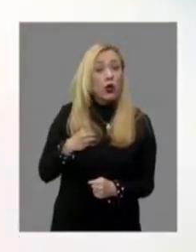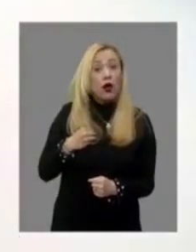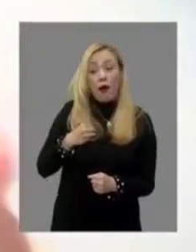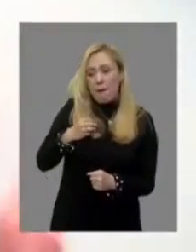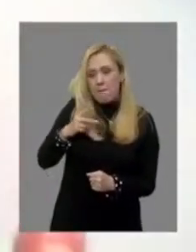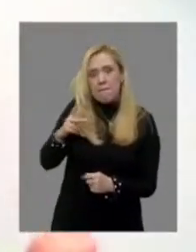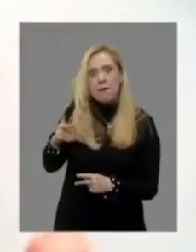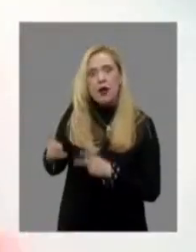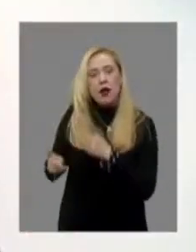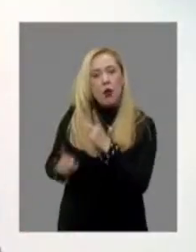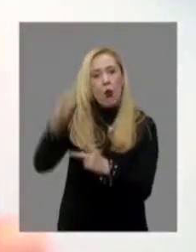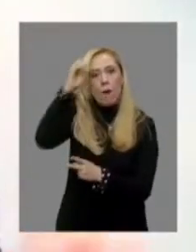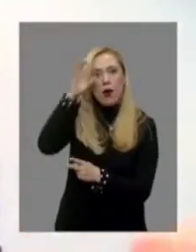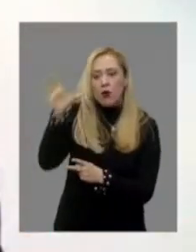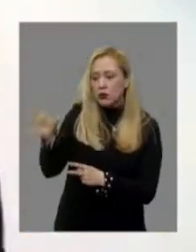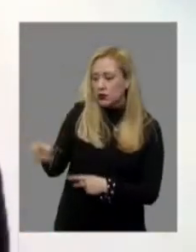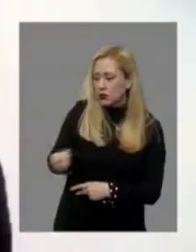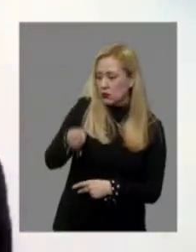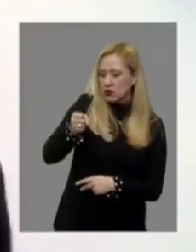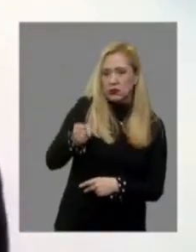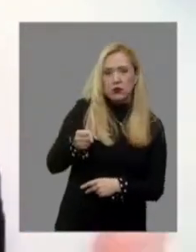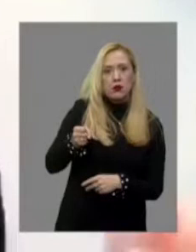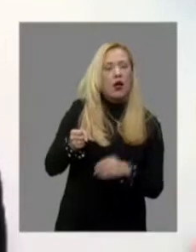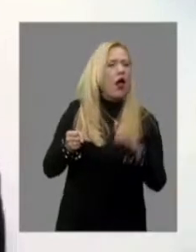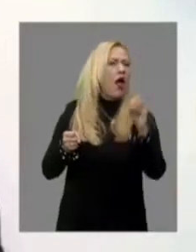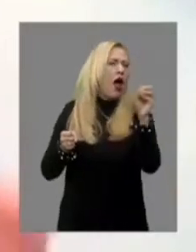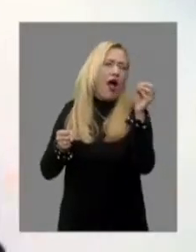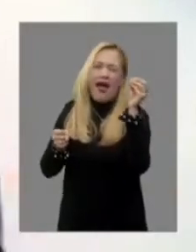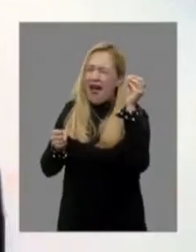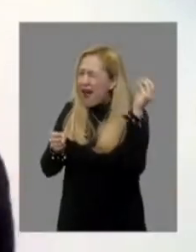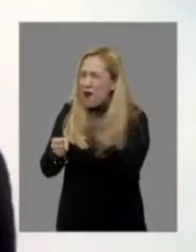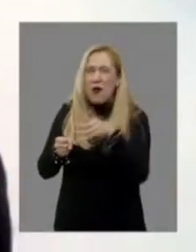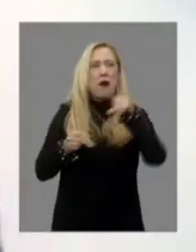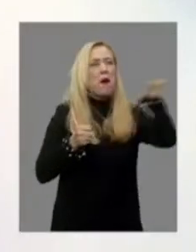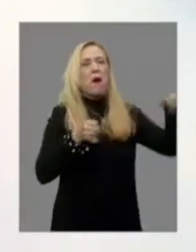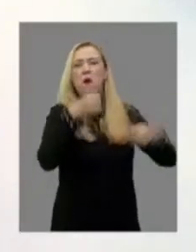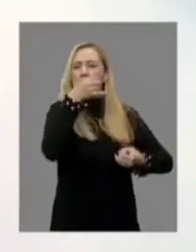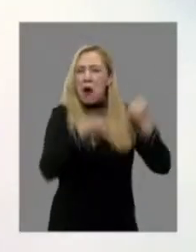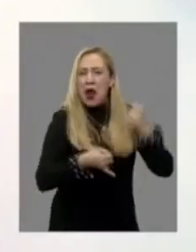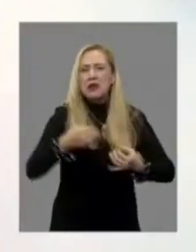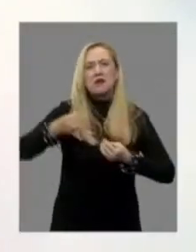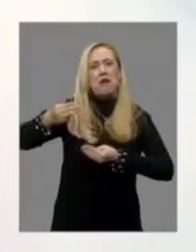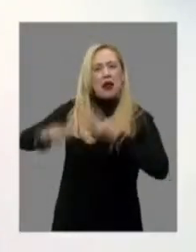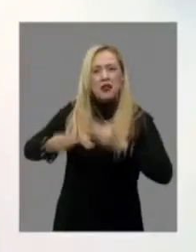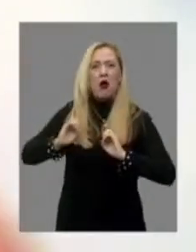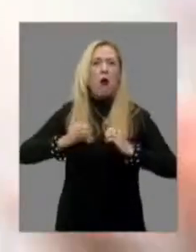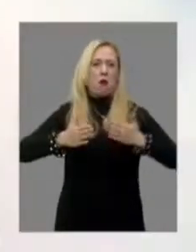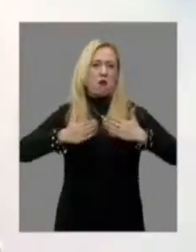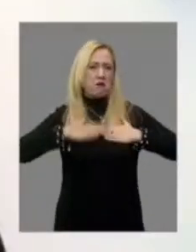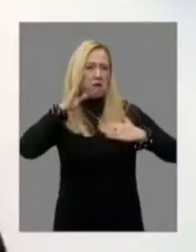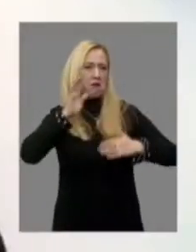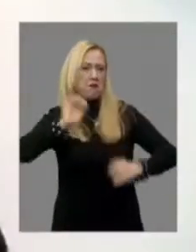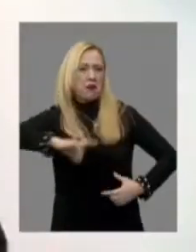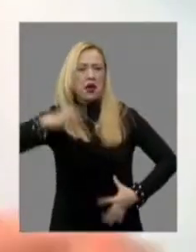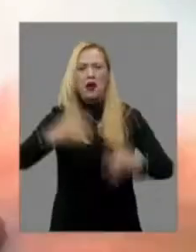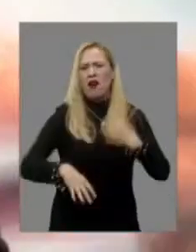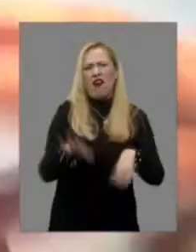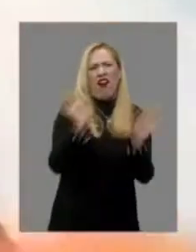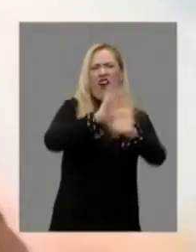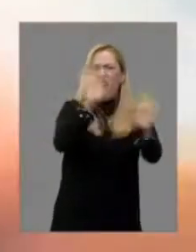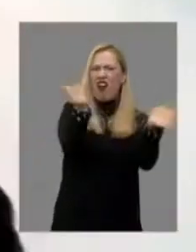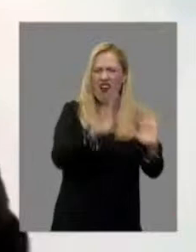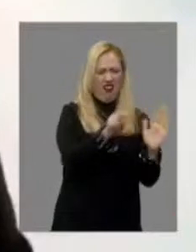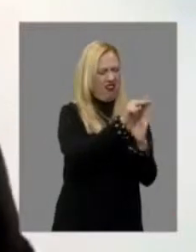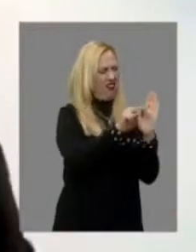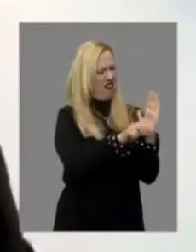aun cuando considerara algún juez, algún magistrado, algunos de nosotros, que la norma no es consultable porque